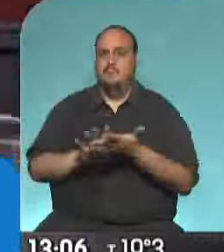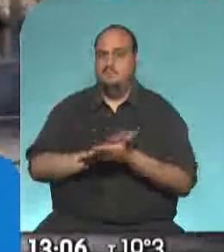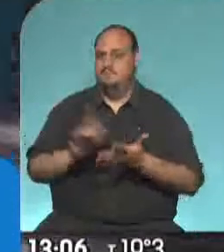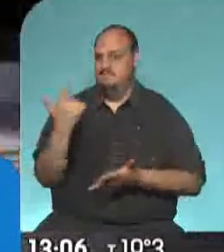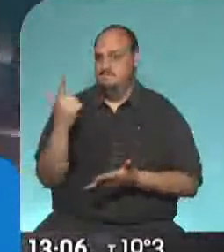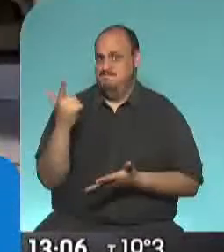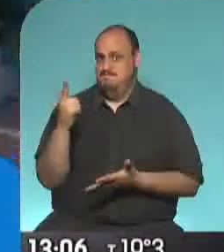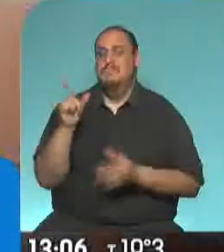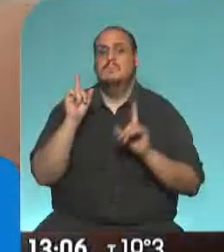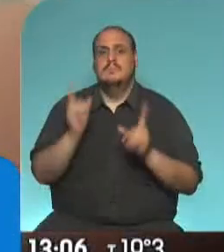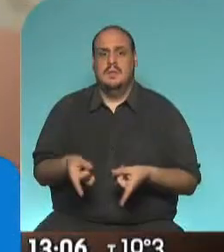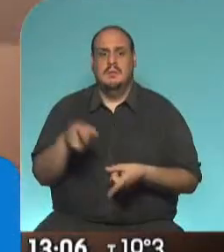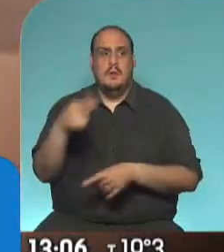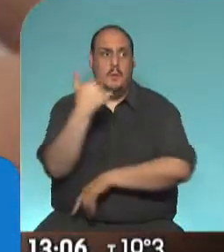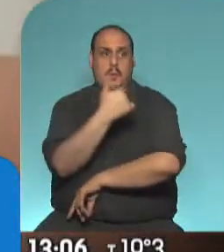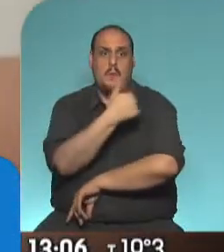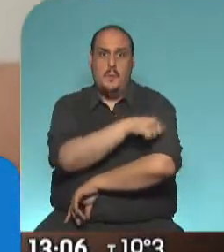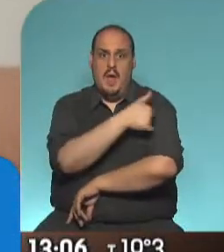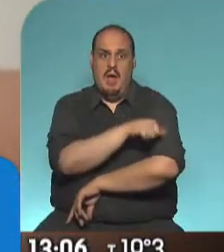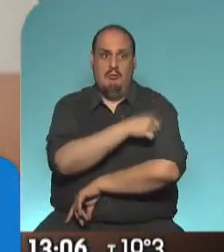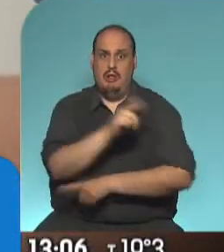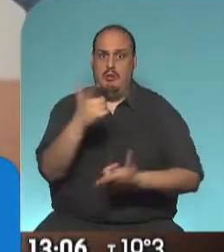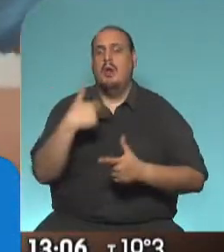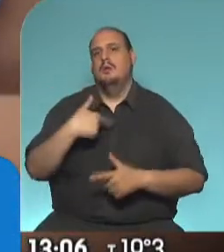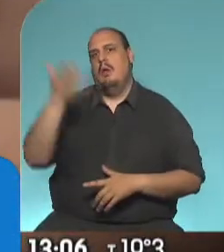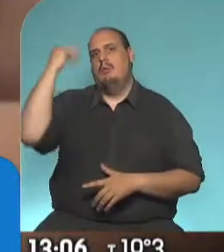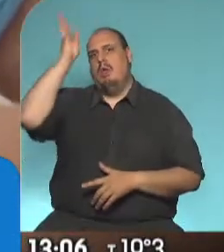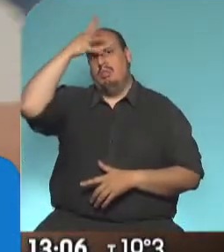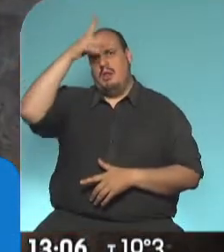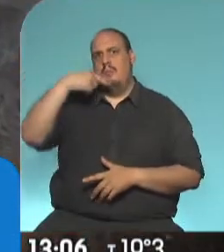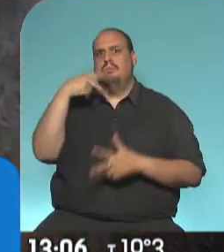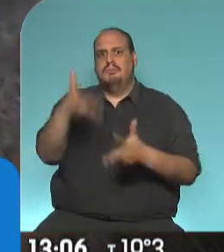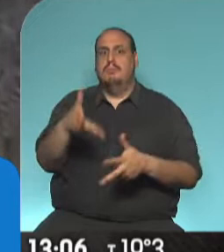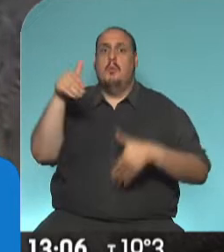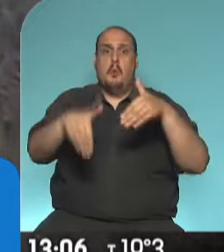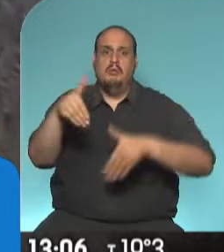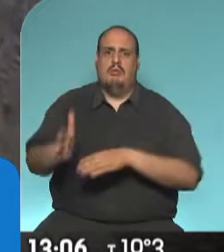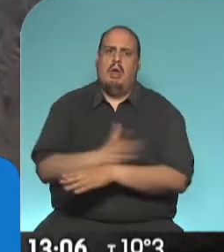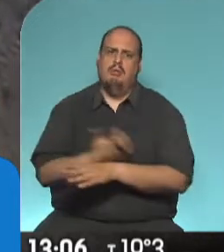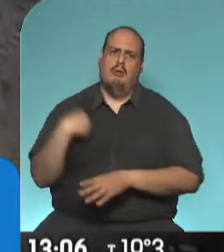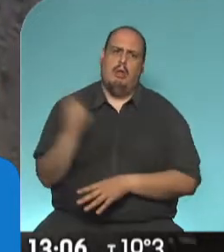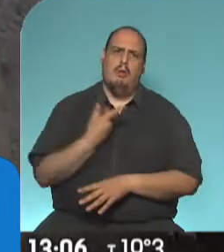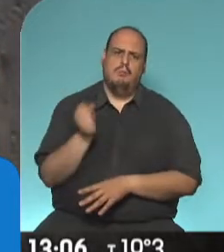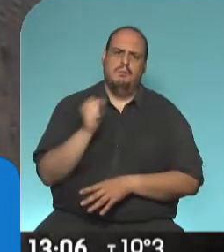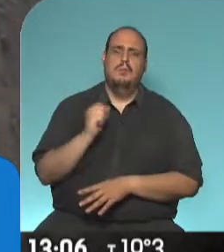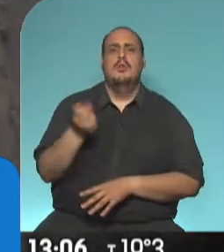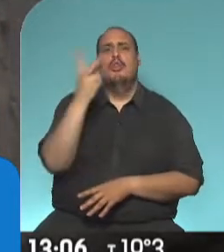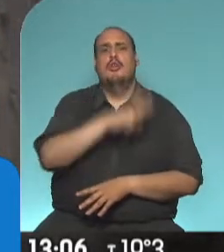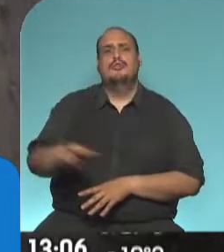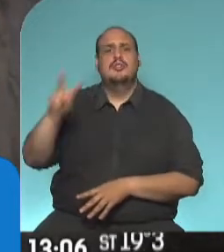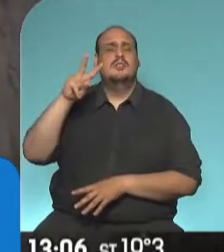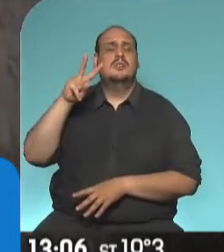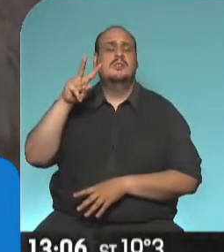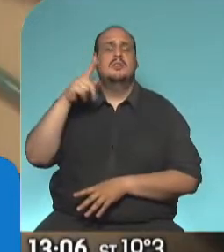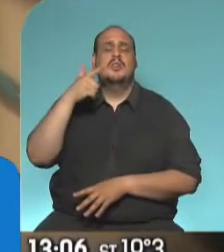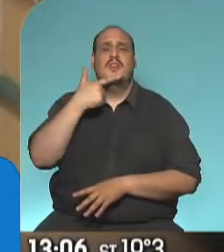todavía sin la disponibilidad de la vacuna que el propio Trump había prometido para antes de los comicios, con 217.000 estadounidenses